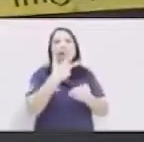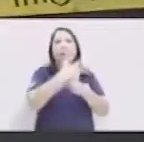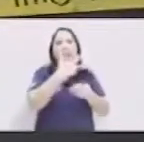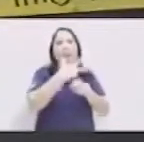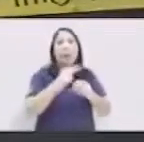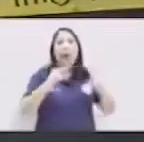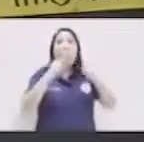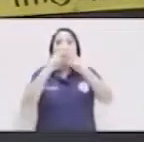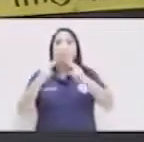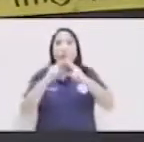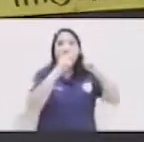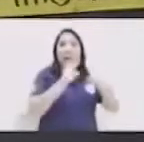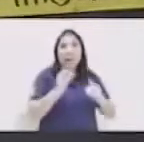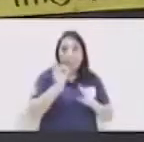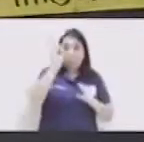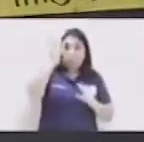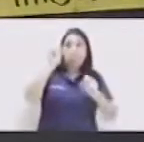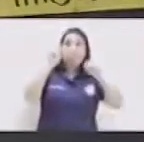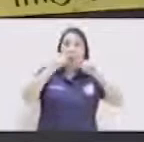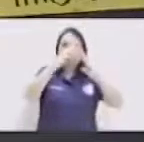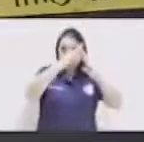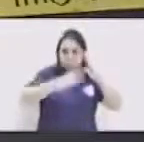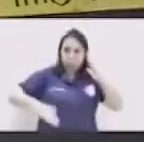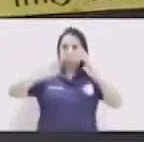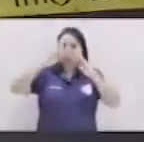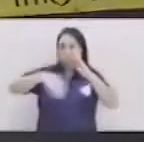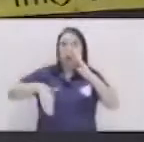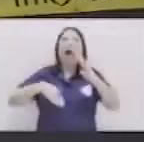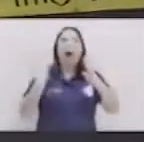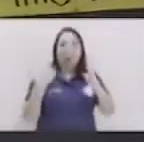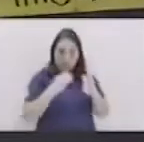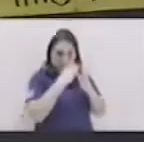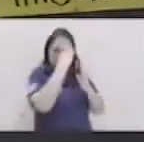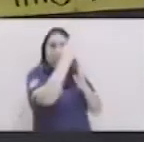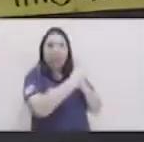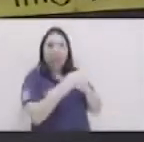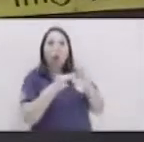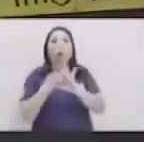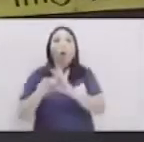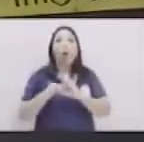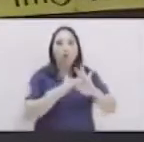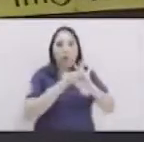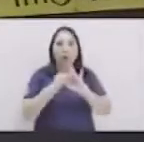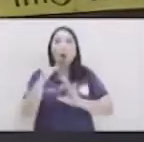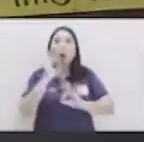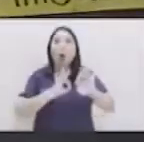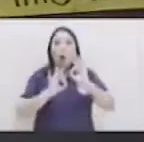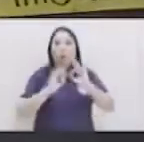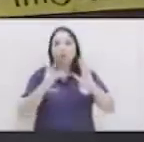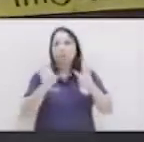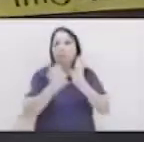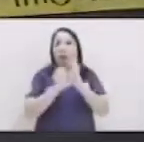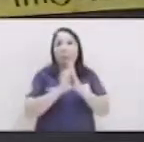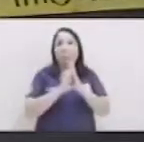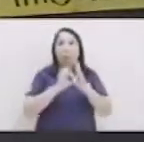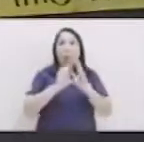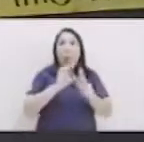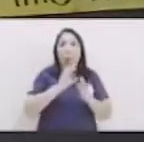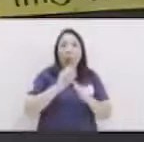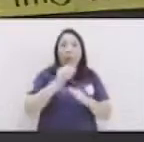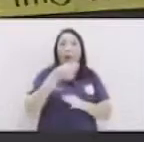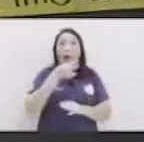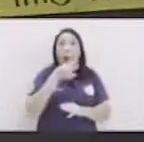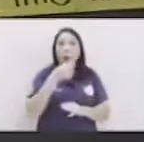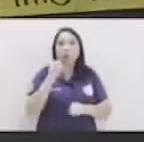nuestras amenazas, nuestras vulnerabilidades, vamos a poder tener una mejor preparación,